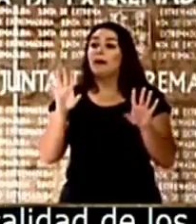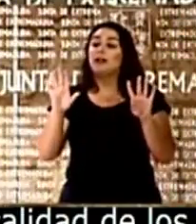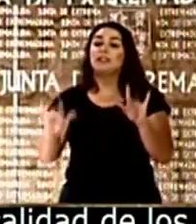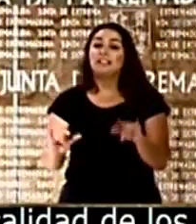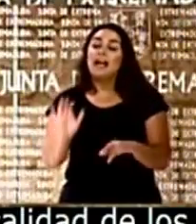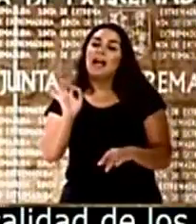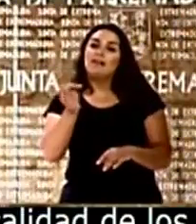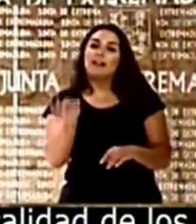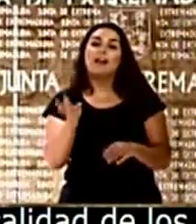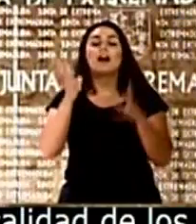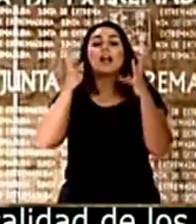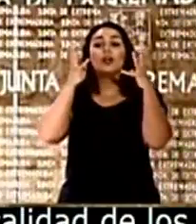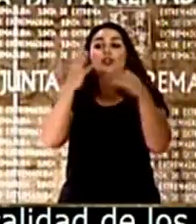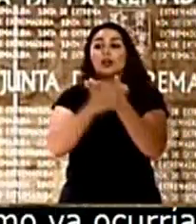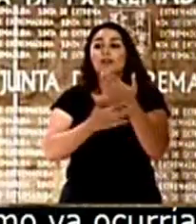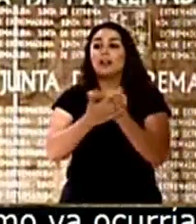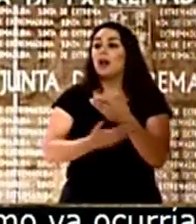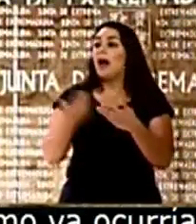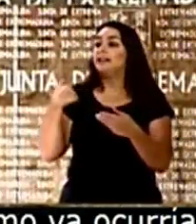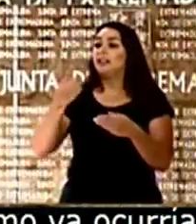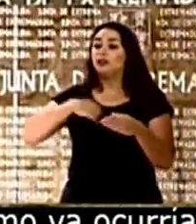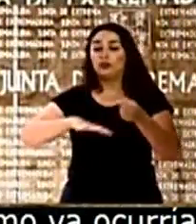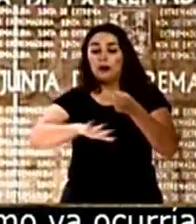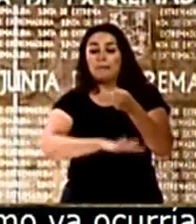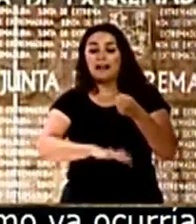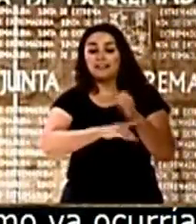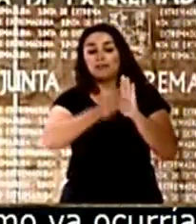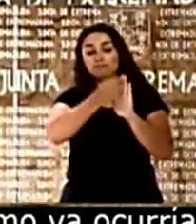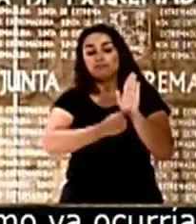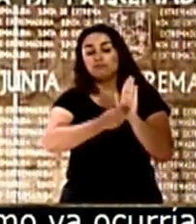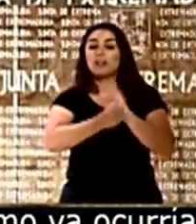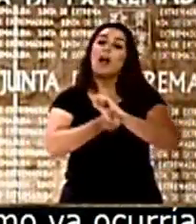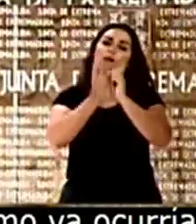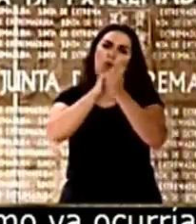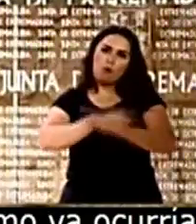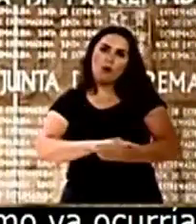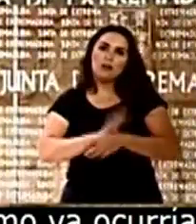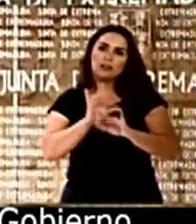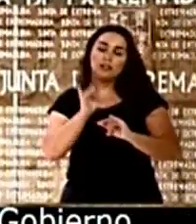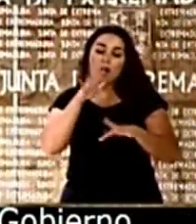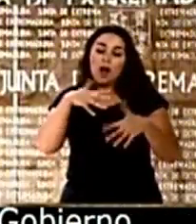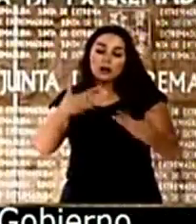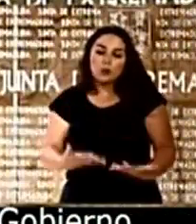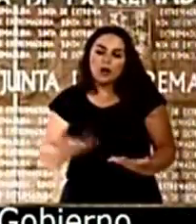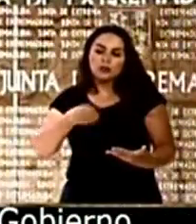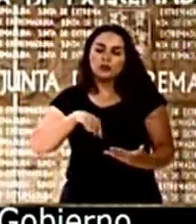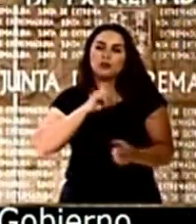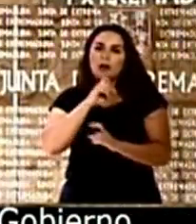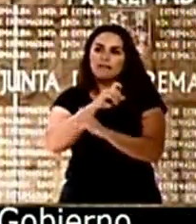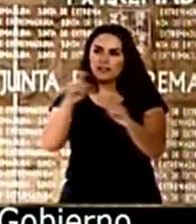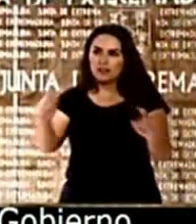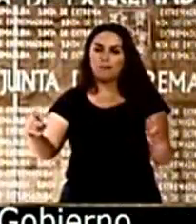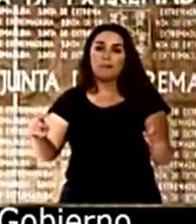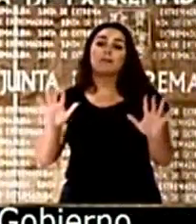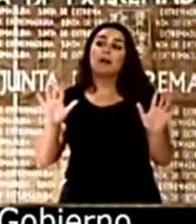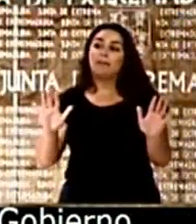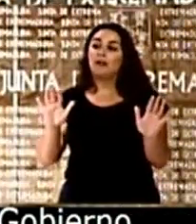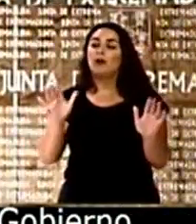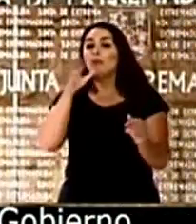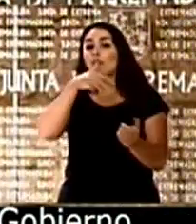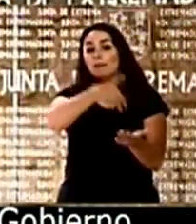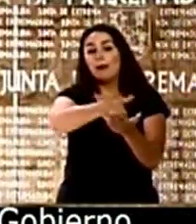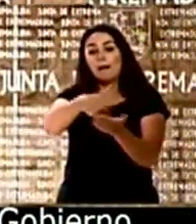que en consejos de gobiernos anteriores modificamos las bases reguladoras de esta convocatoria que hoy les anunciamos, atendiendo a las demandas